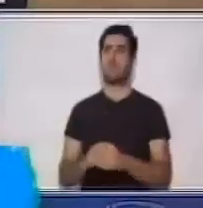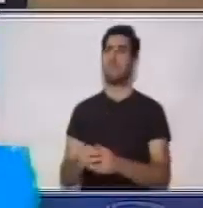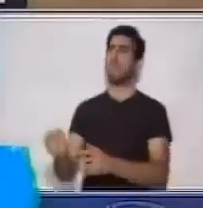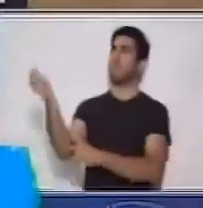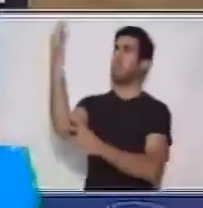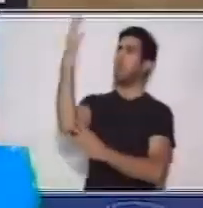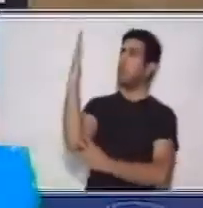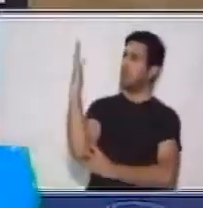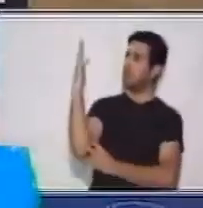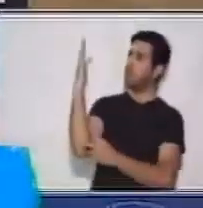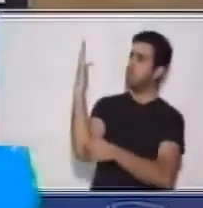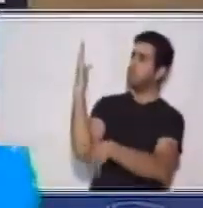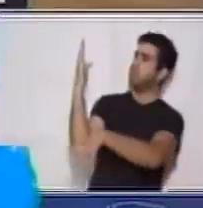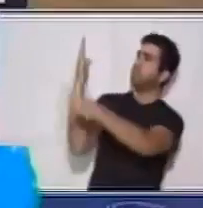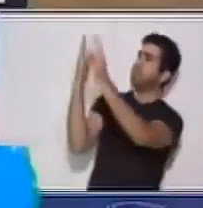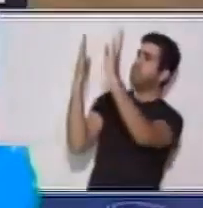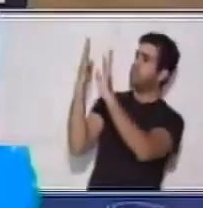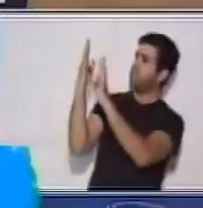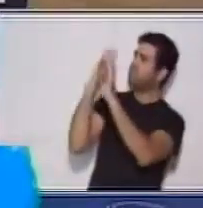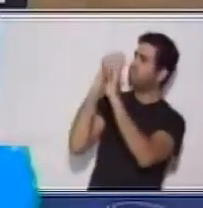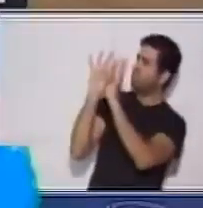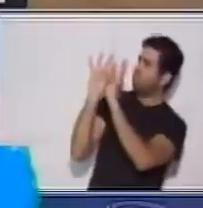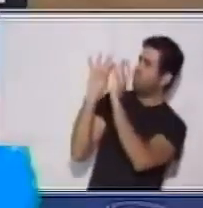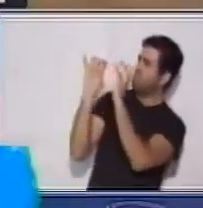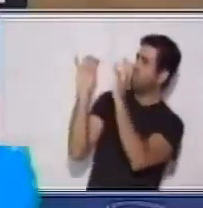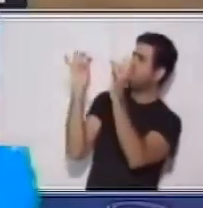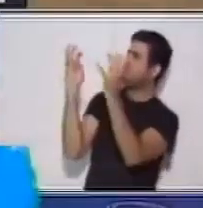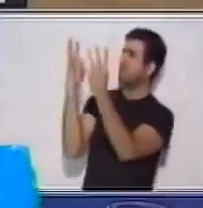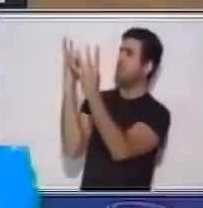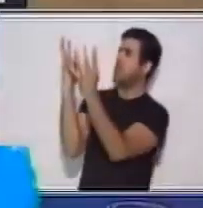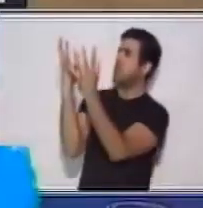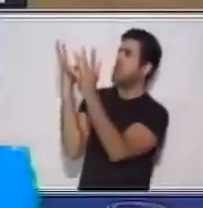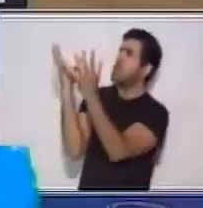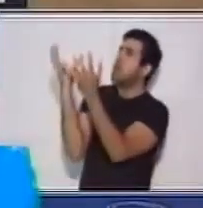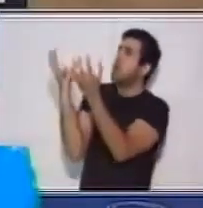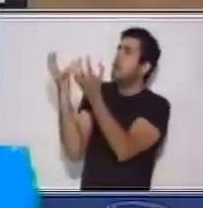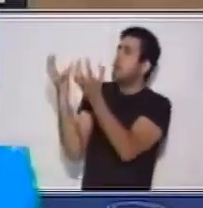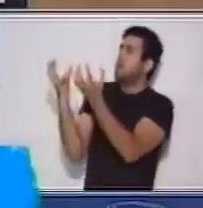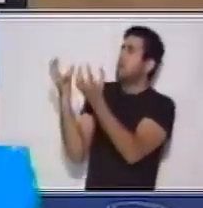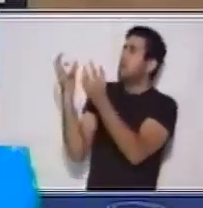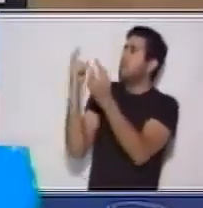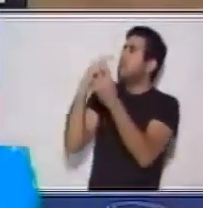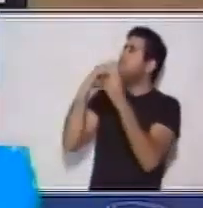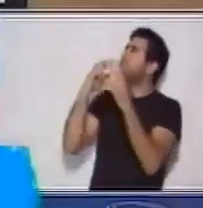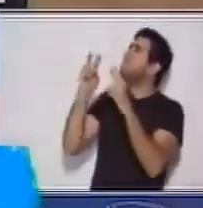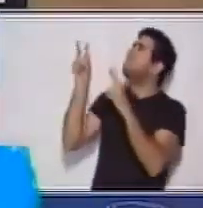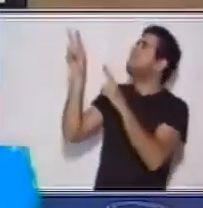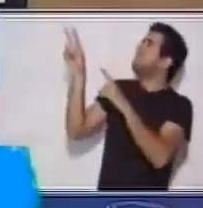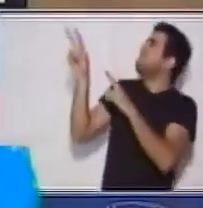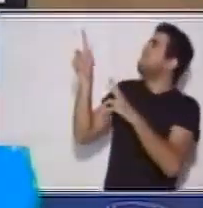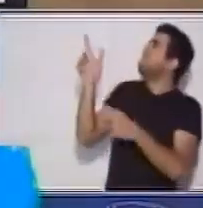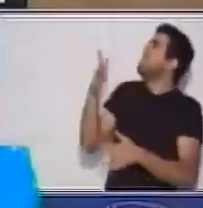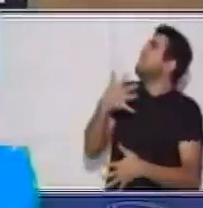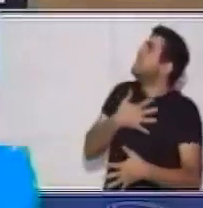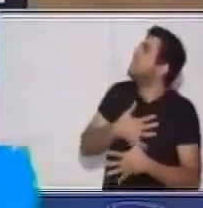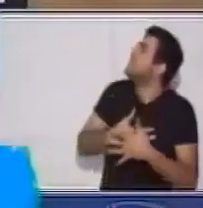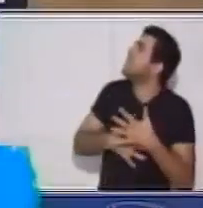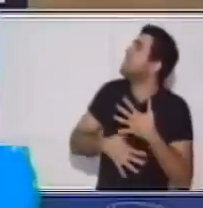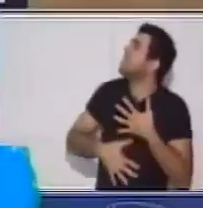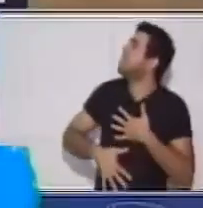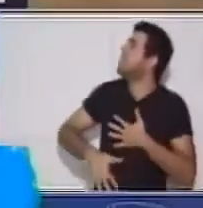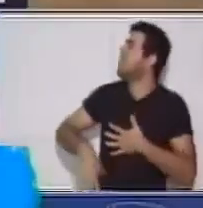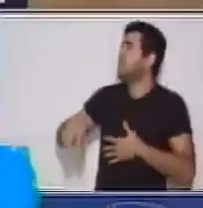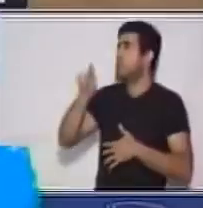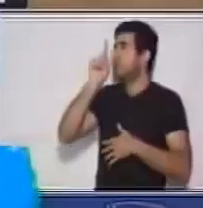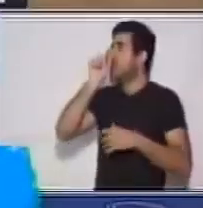rama un poco de paja mustia, y en la arboleda la angustia de un pájaro fiel que